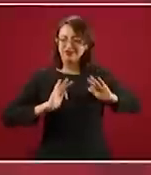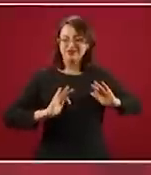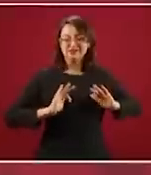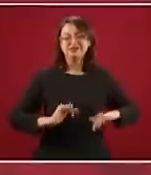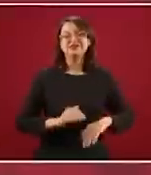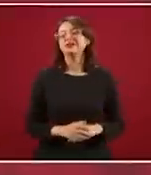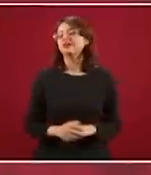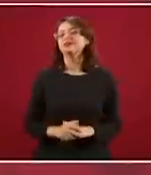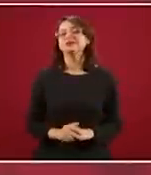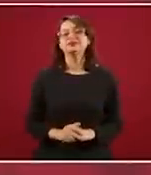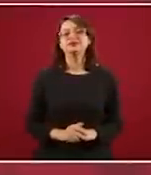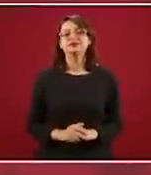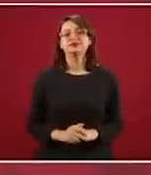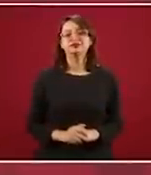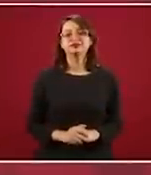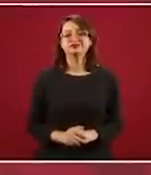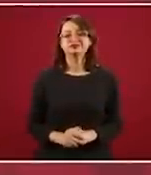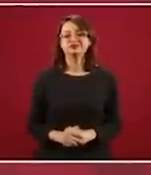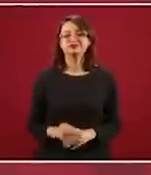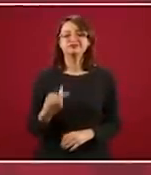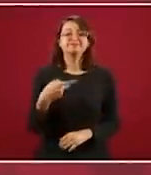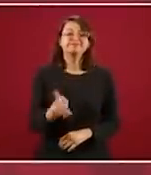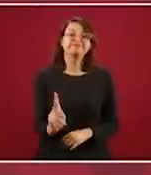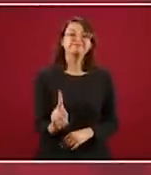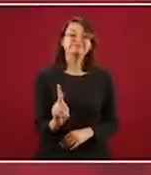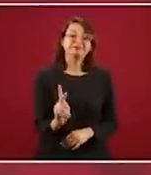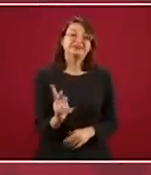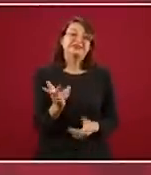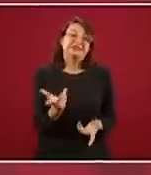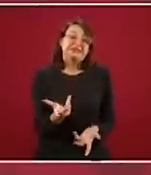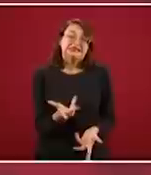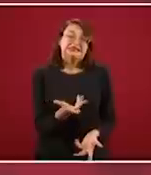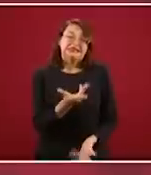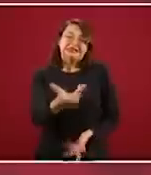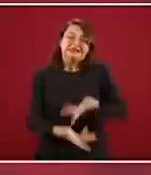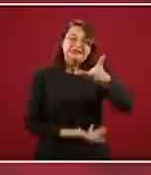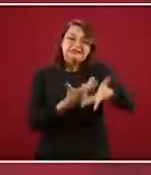sí es un poco, con todo respeto,